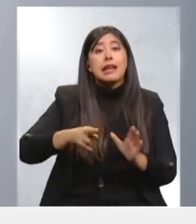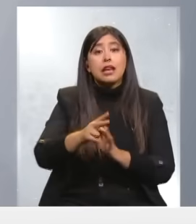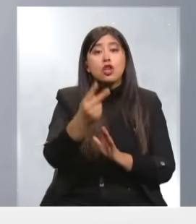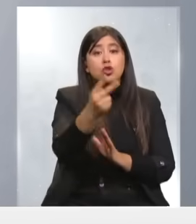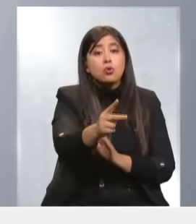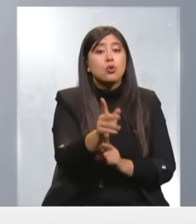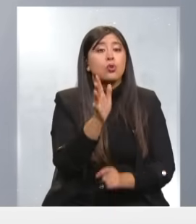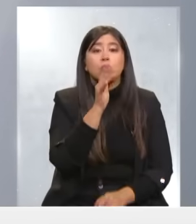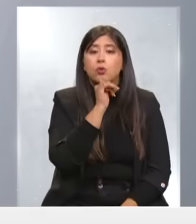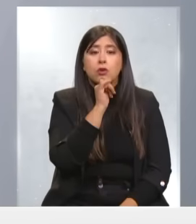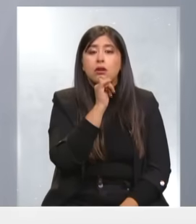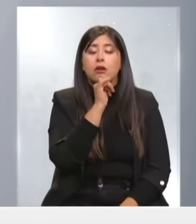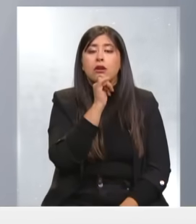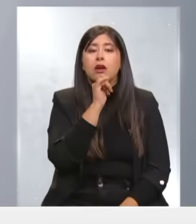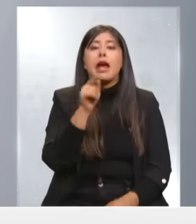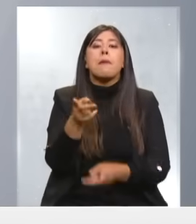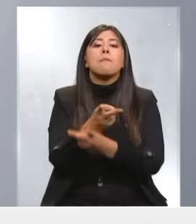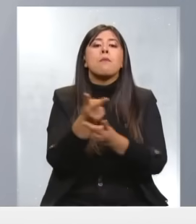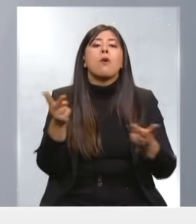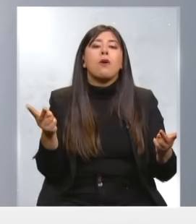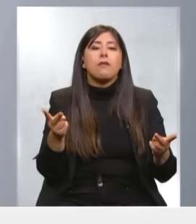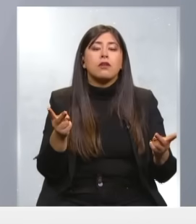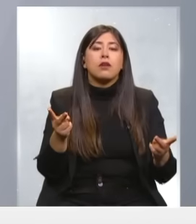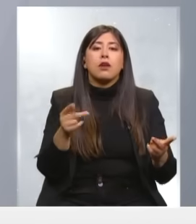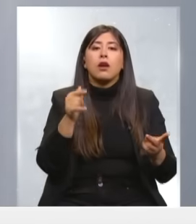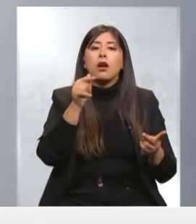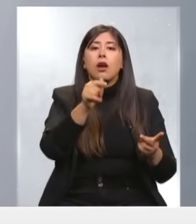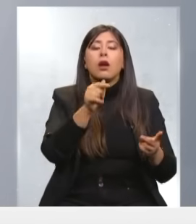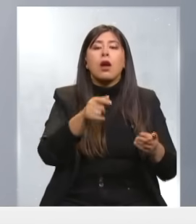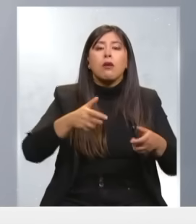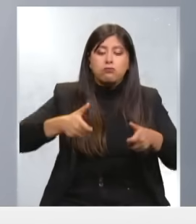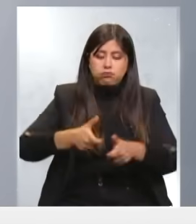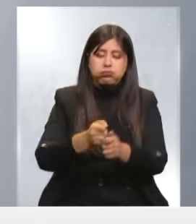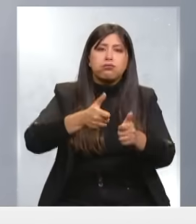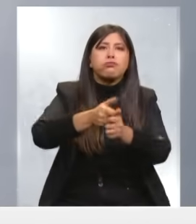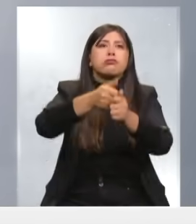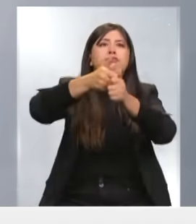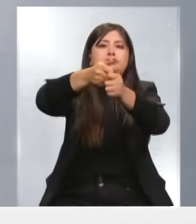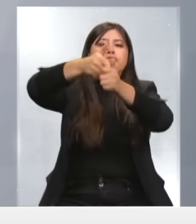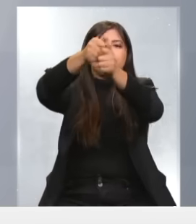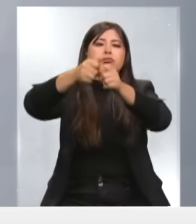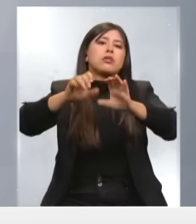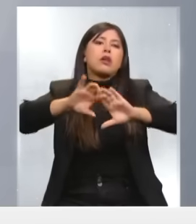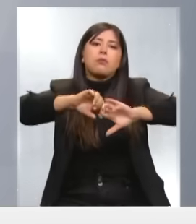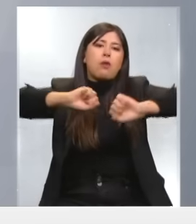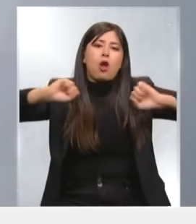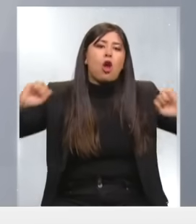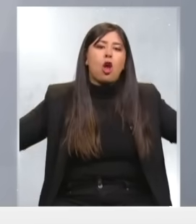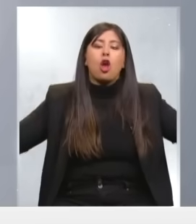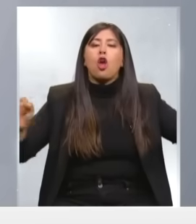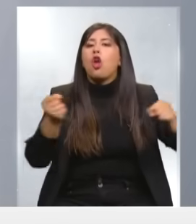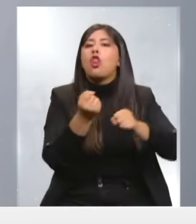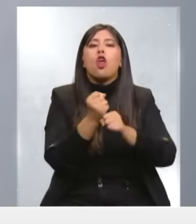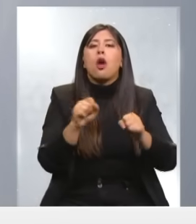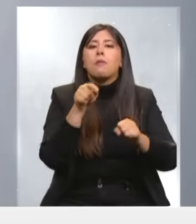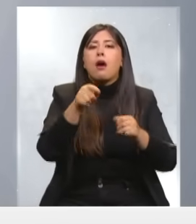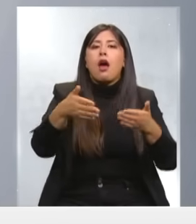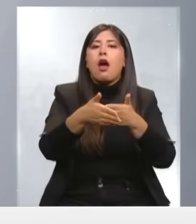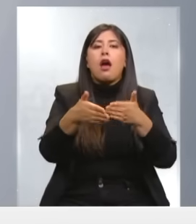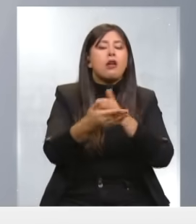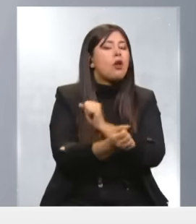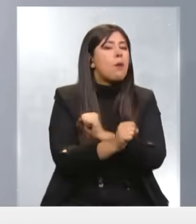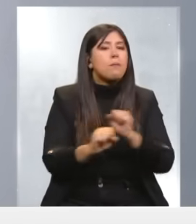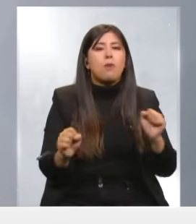suyo, es público. Agradece que no andaba con un alicate y lo sacó todo. No pueden dejar obstruirle el paso a